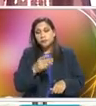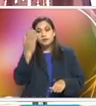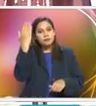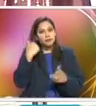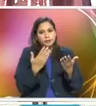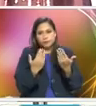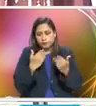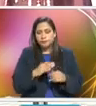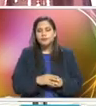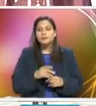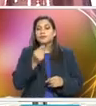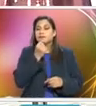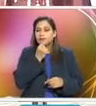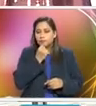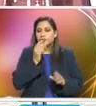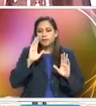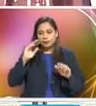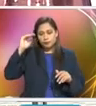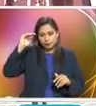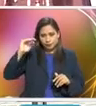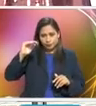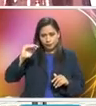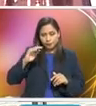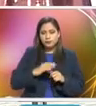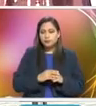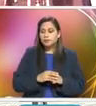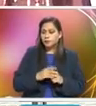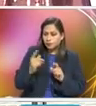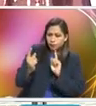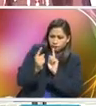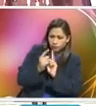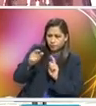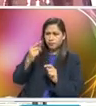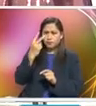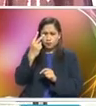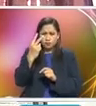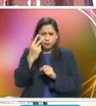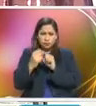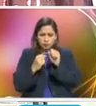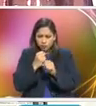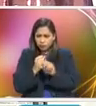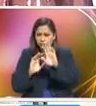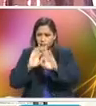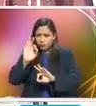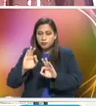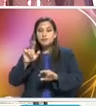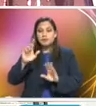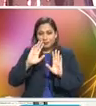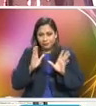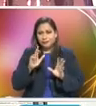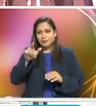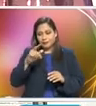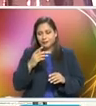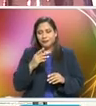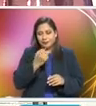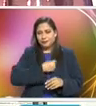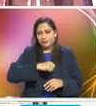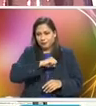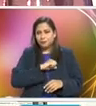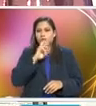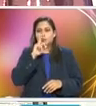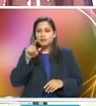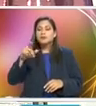no accedían. Los niños ya mayores con los que tenemos cerca de 2 años trabajando han superado esta condición